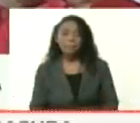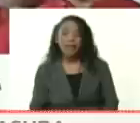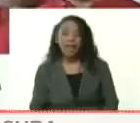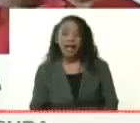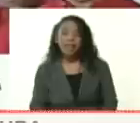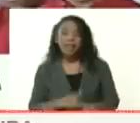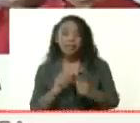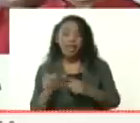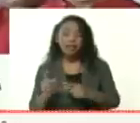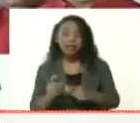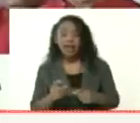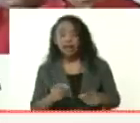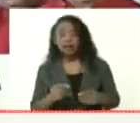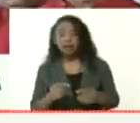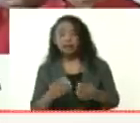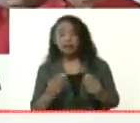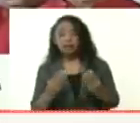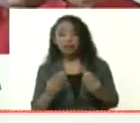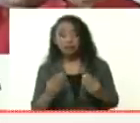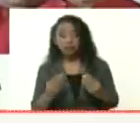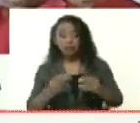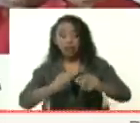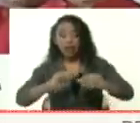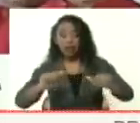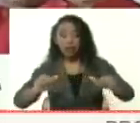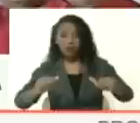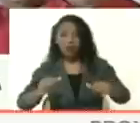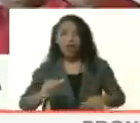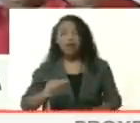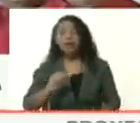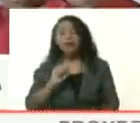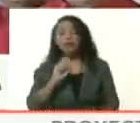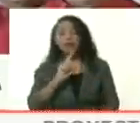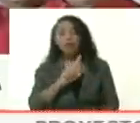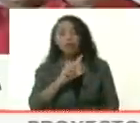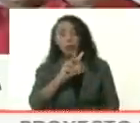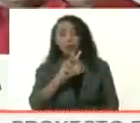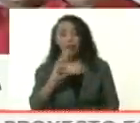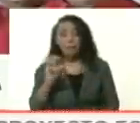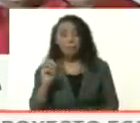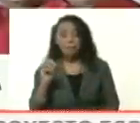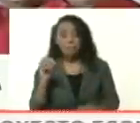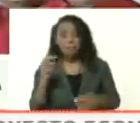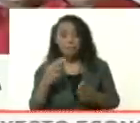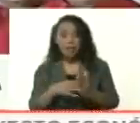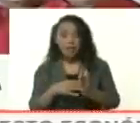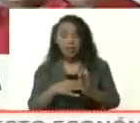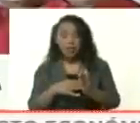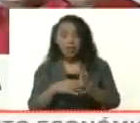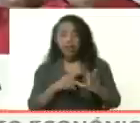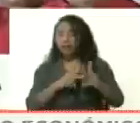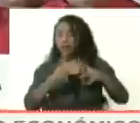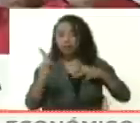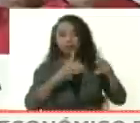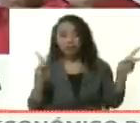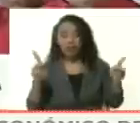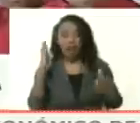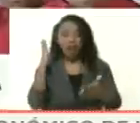los 320 mil kilómetros aproximadamente, algo así que debe tener, solo la mitad puede ser